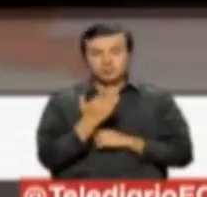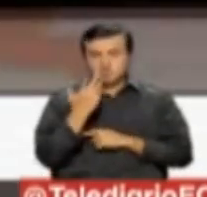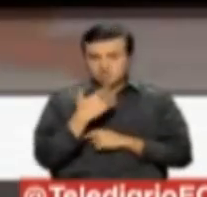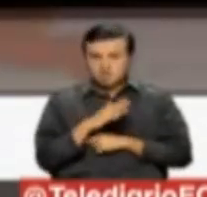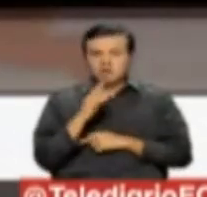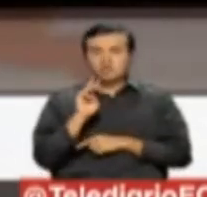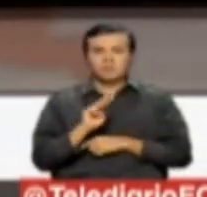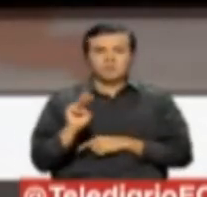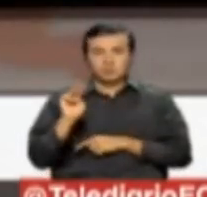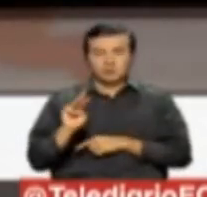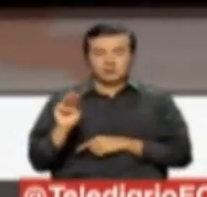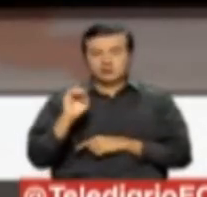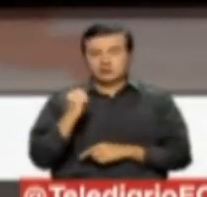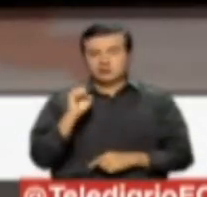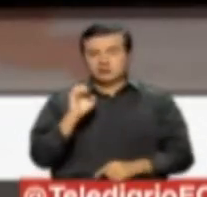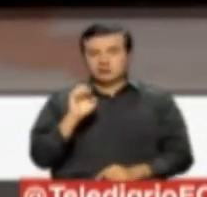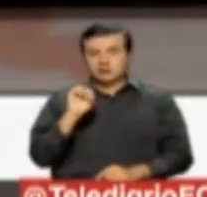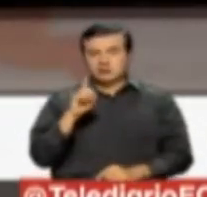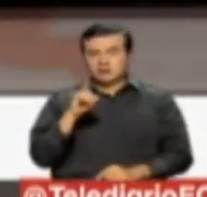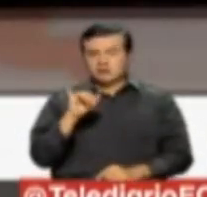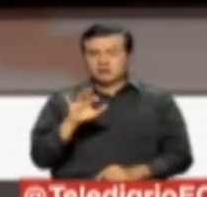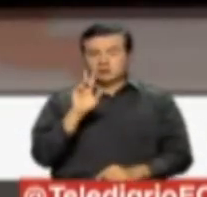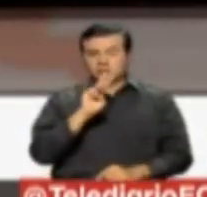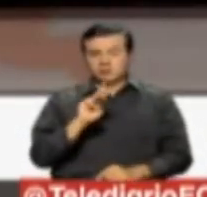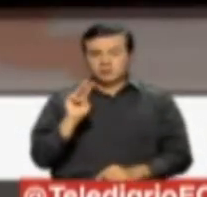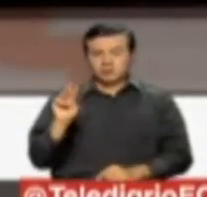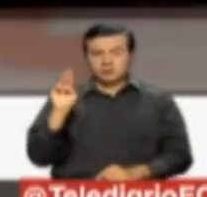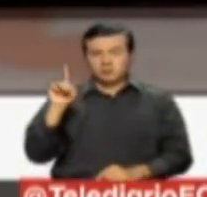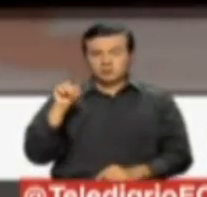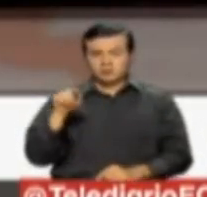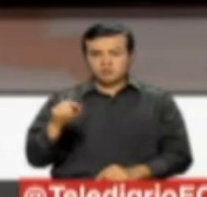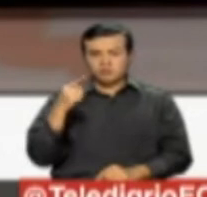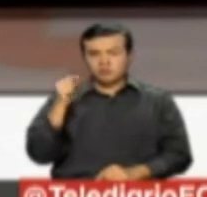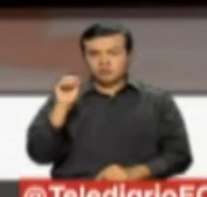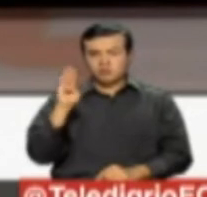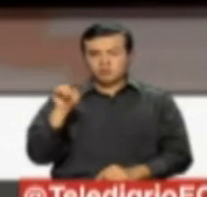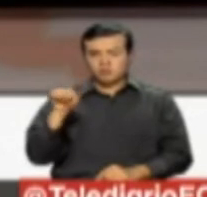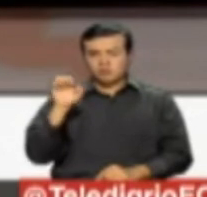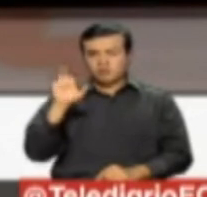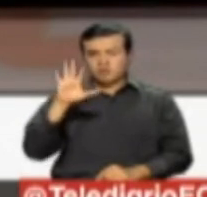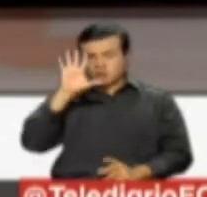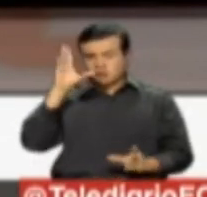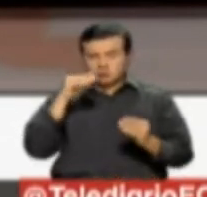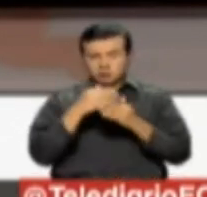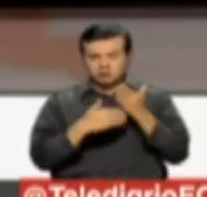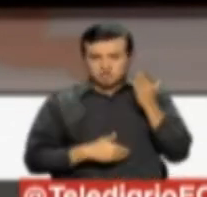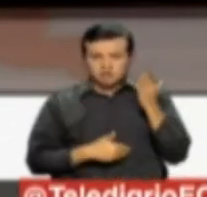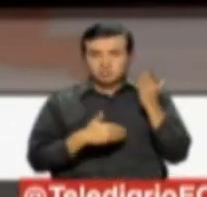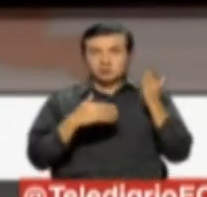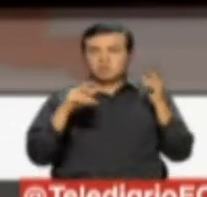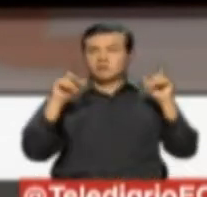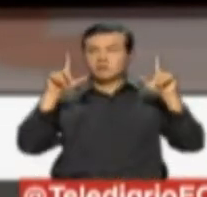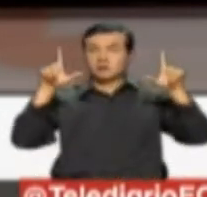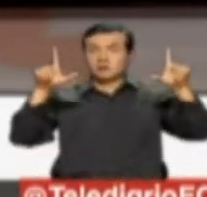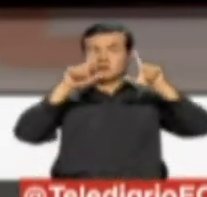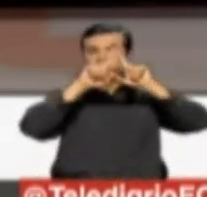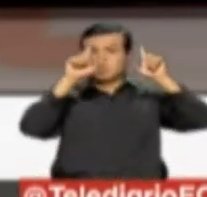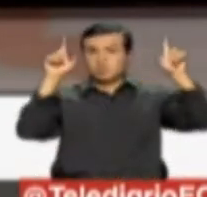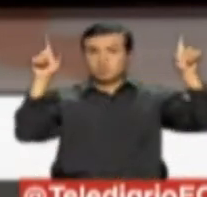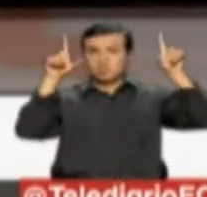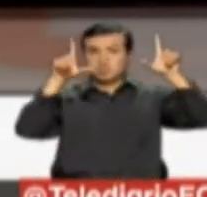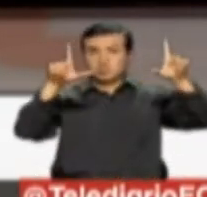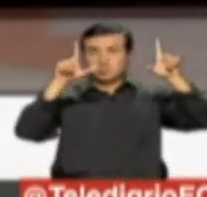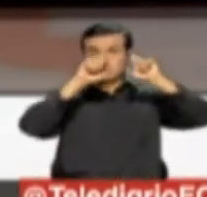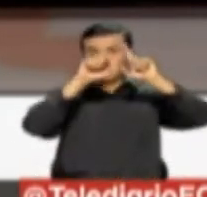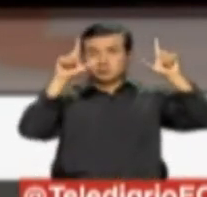la web de ese nadie que es www de propiedad intelectual puntogov punto s ahí existe un espacio un banner dentro del cual dice que